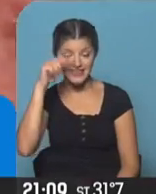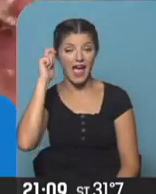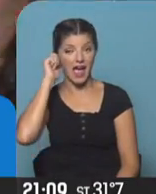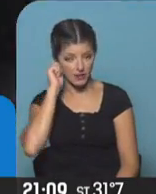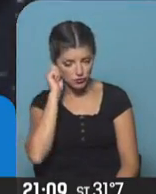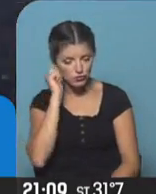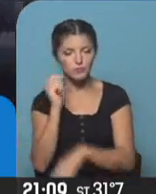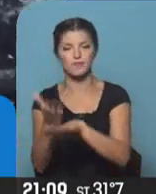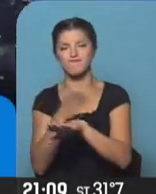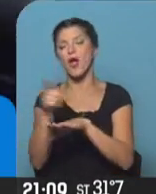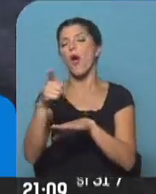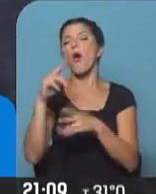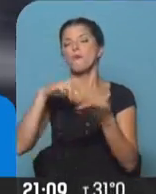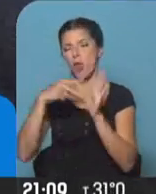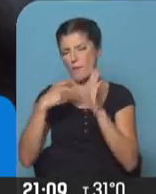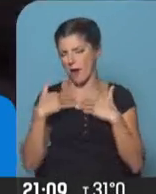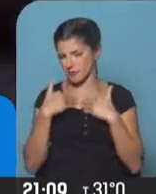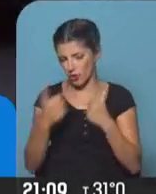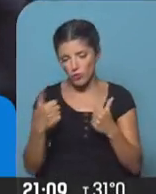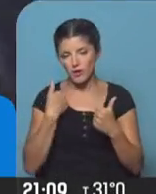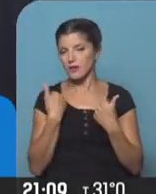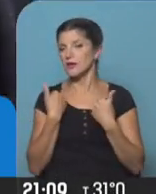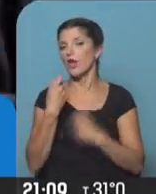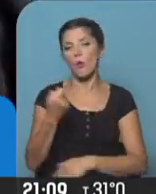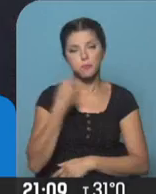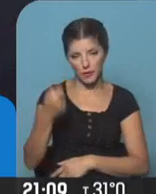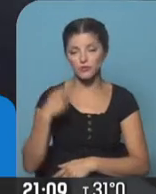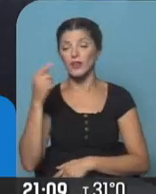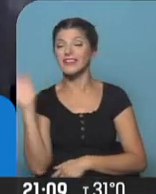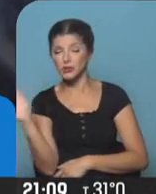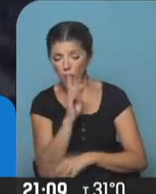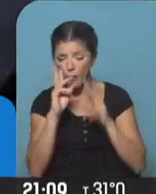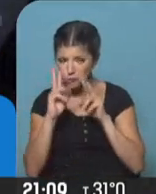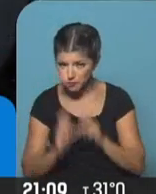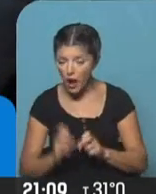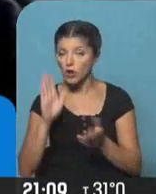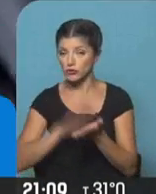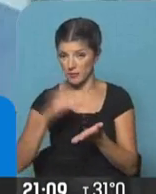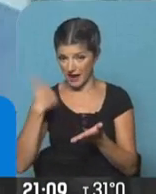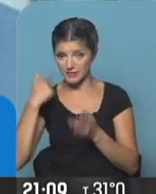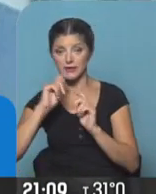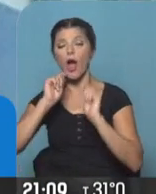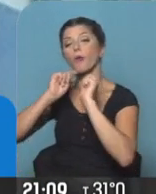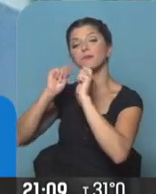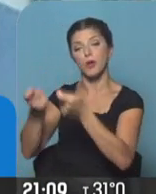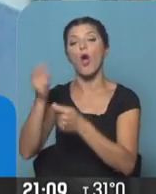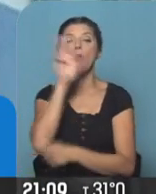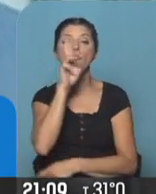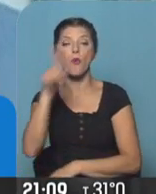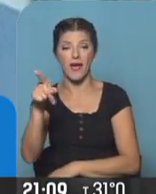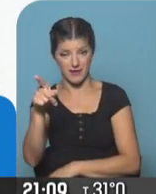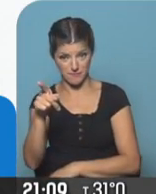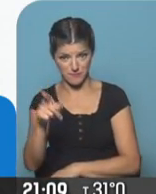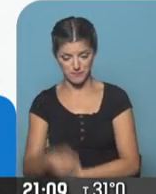salud se había jubilado y había delegado todas las causas referidas a la Argentina a la jueza Loretta Presca del